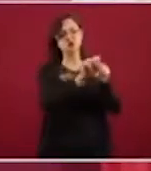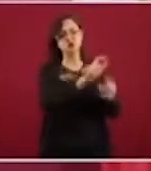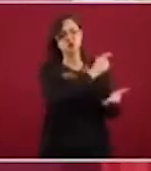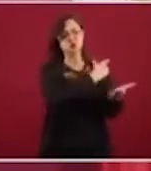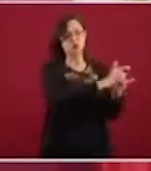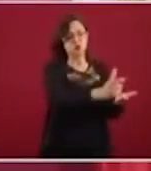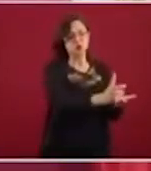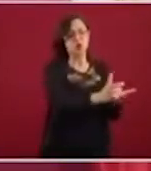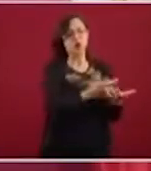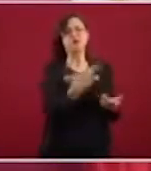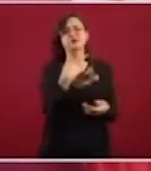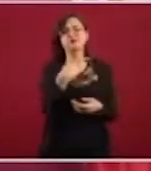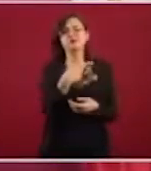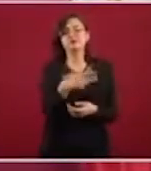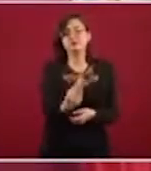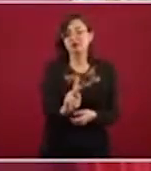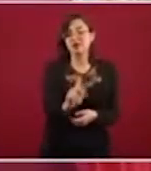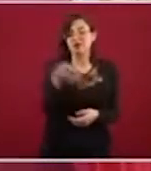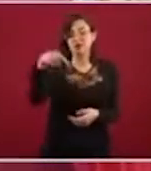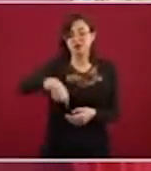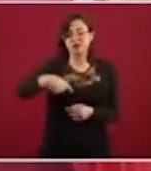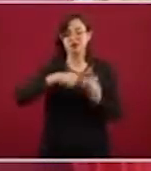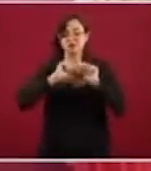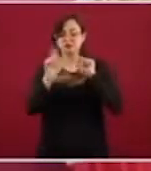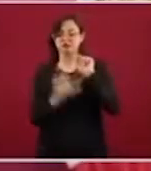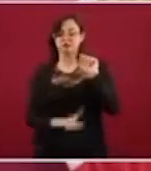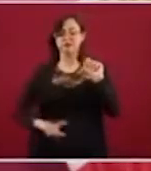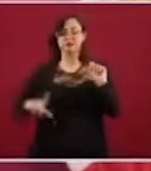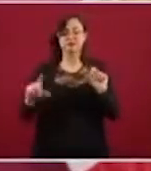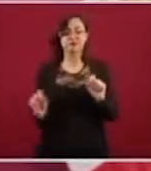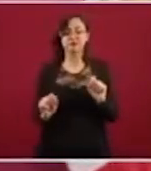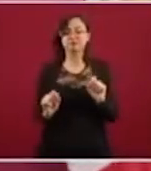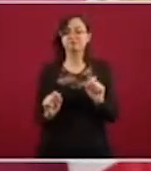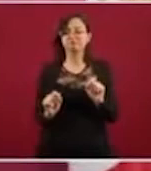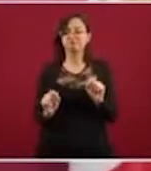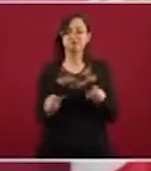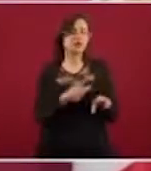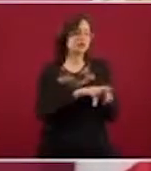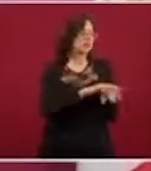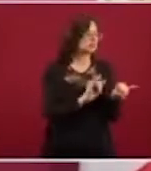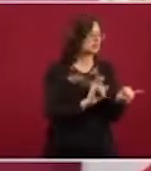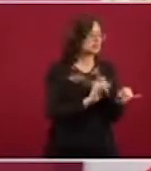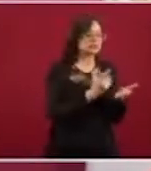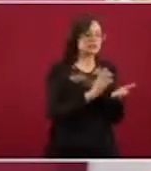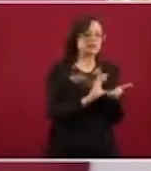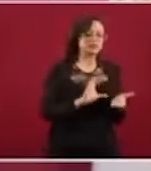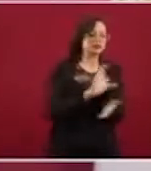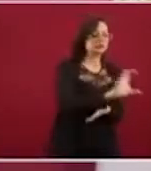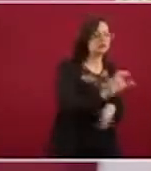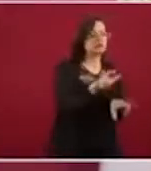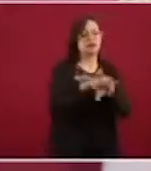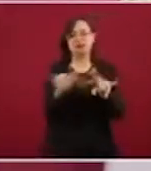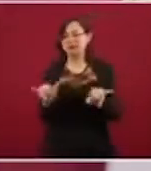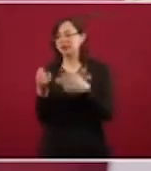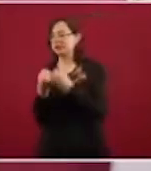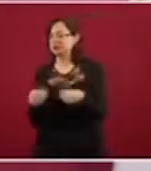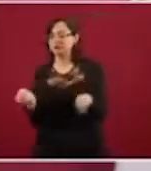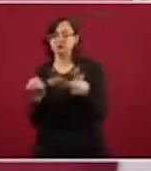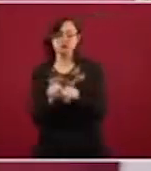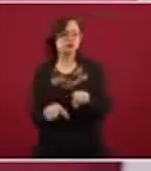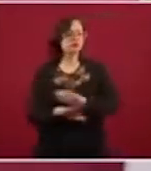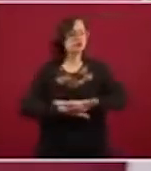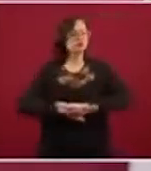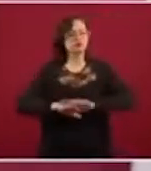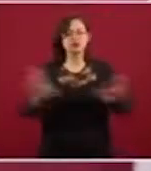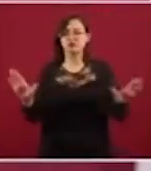pero en el caso nuestro ni uno ni otro ya